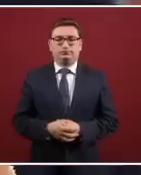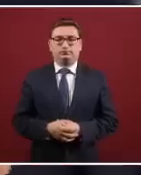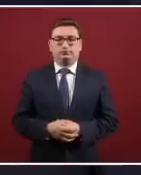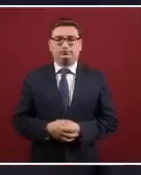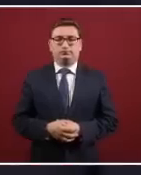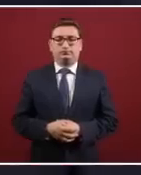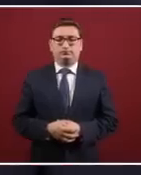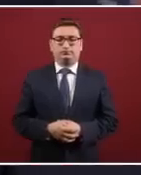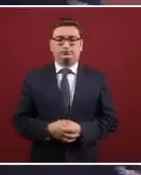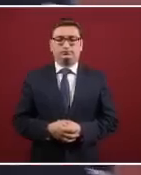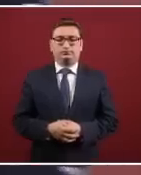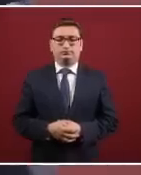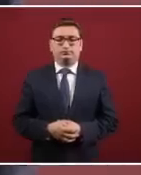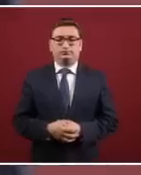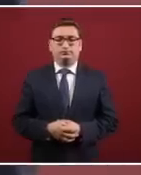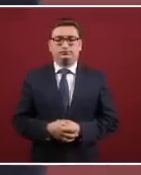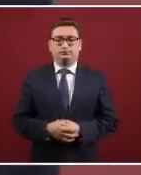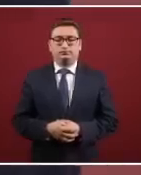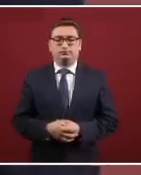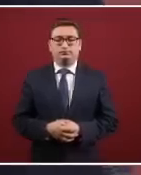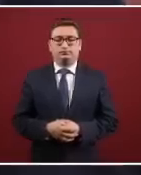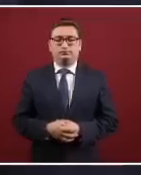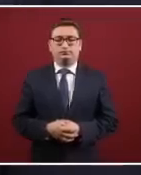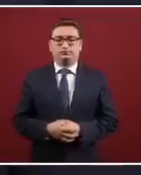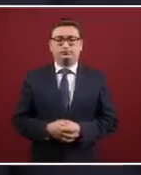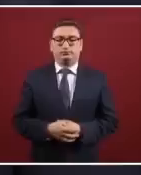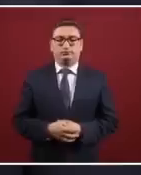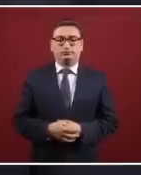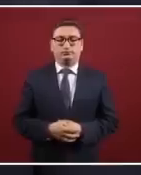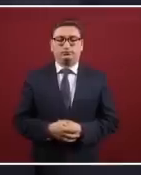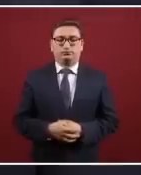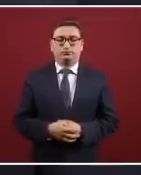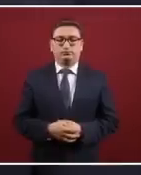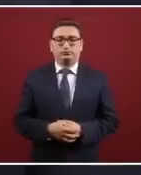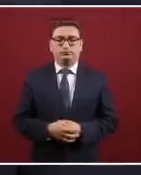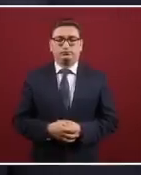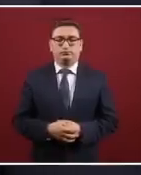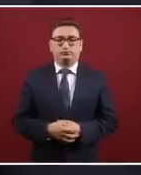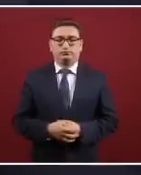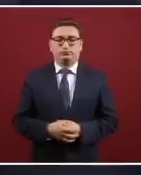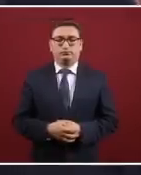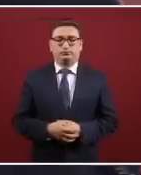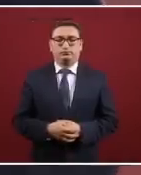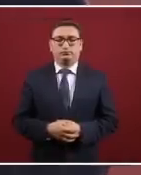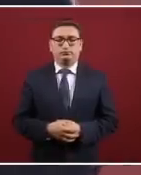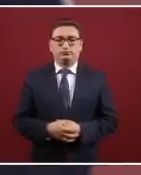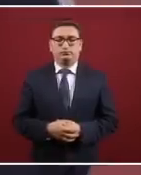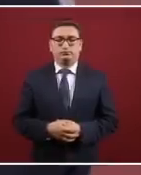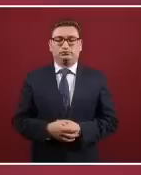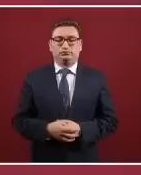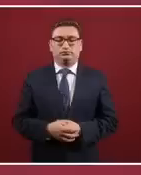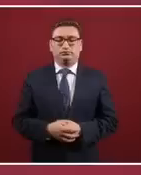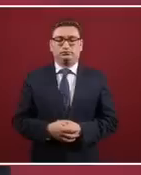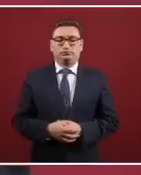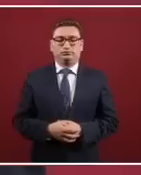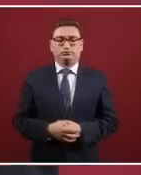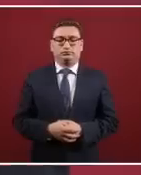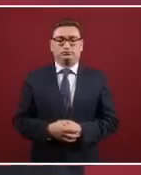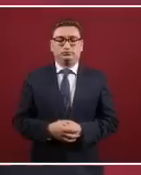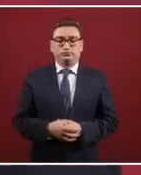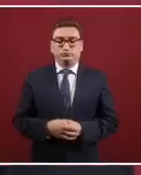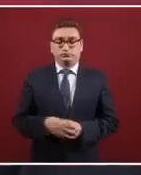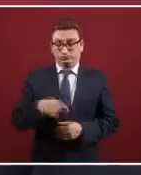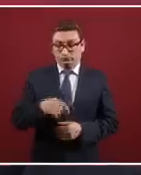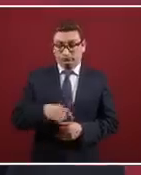lo mismo o algo parecido o similar a lo que se cobra por un servicio